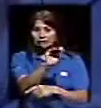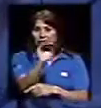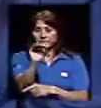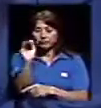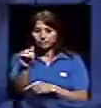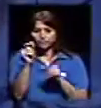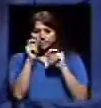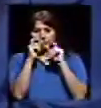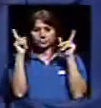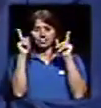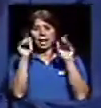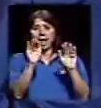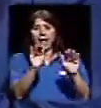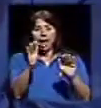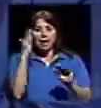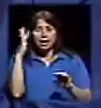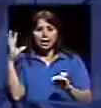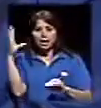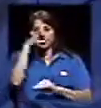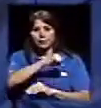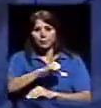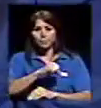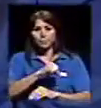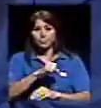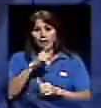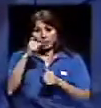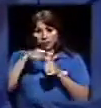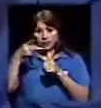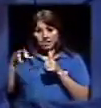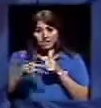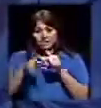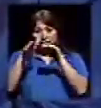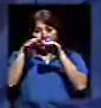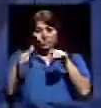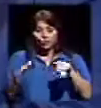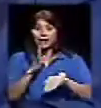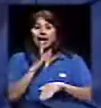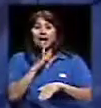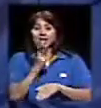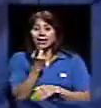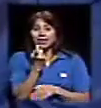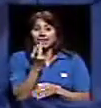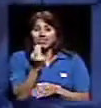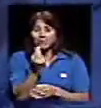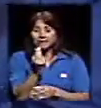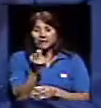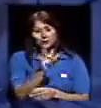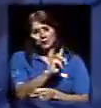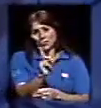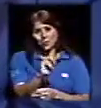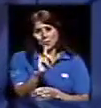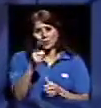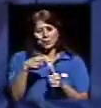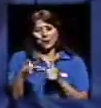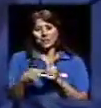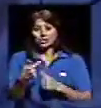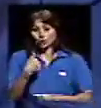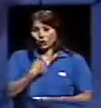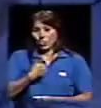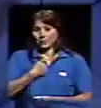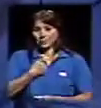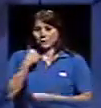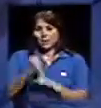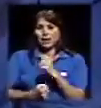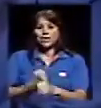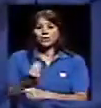no es la primera vez que la Contraloría menciona el tema del déficit, el tema de la deuda. Yo misma el año pasado,